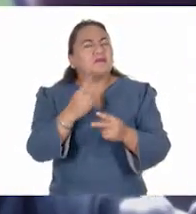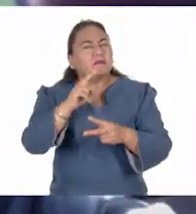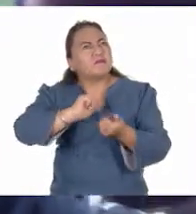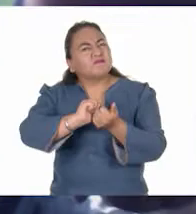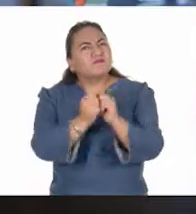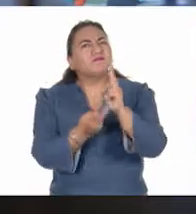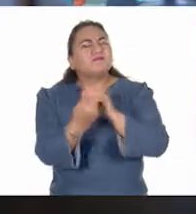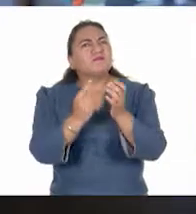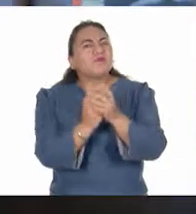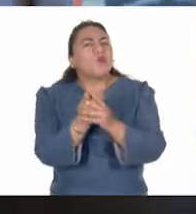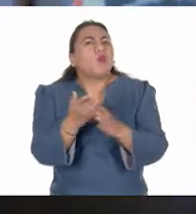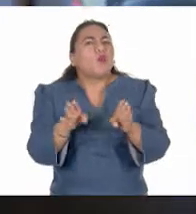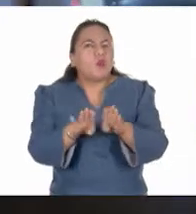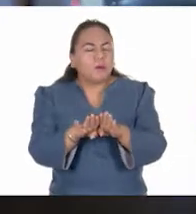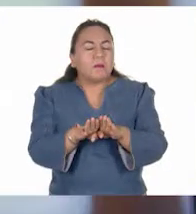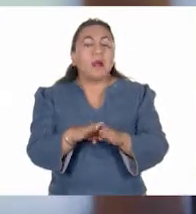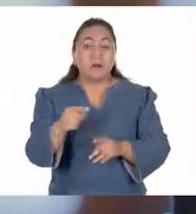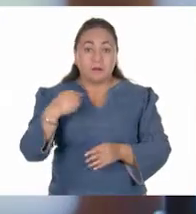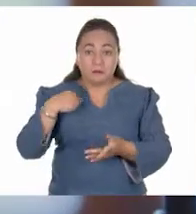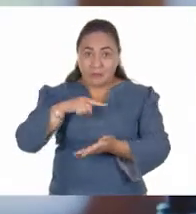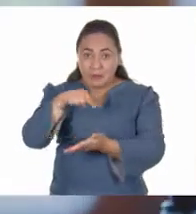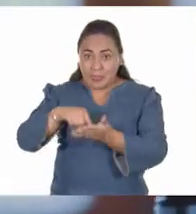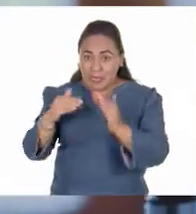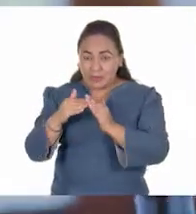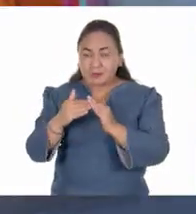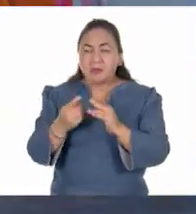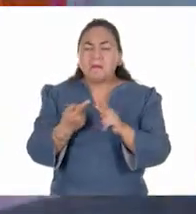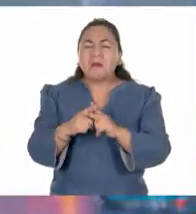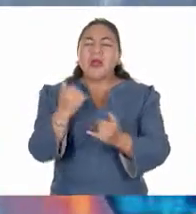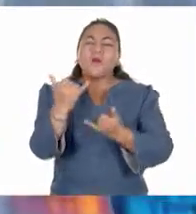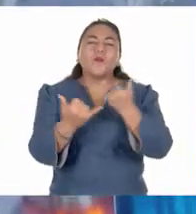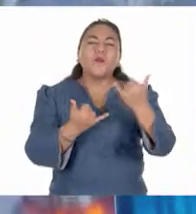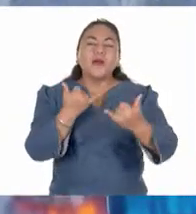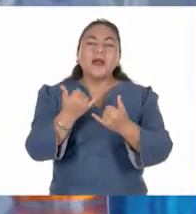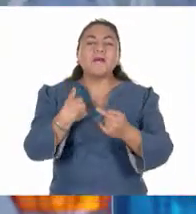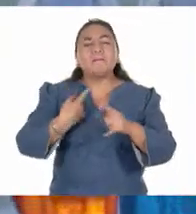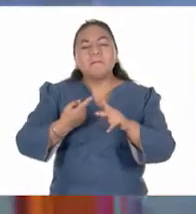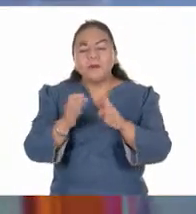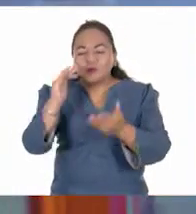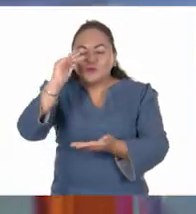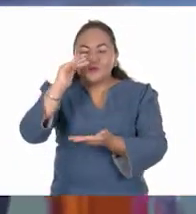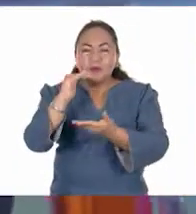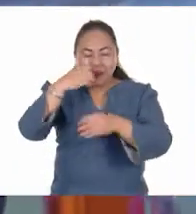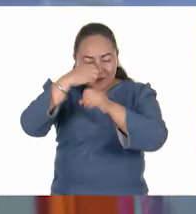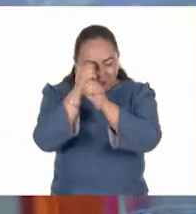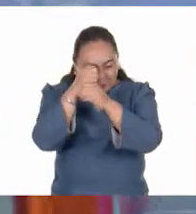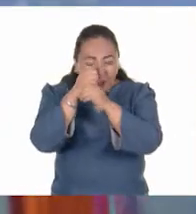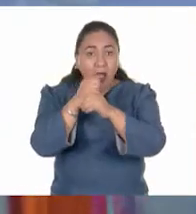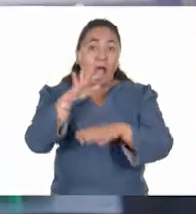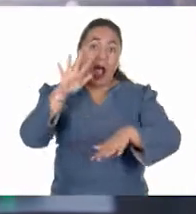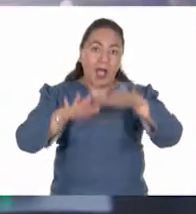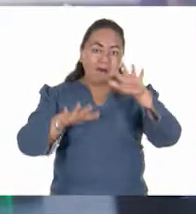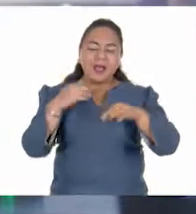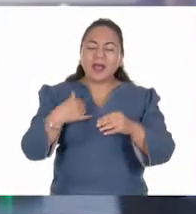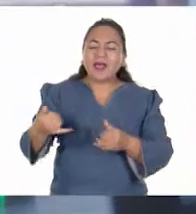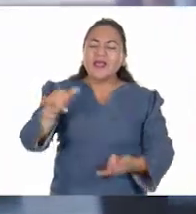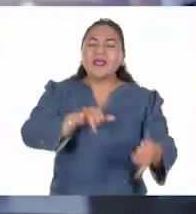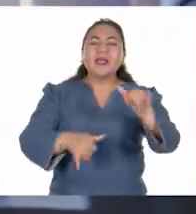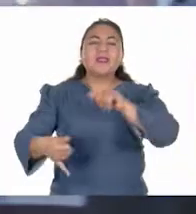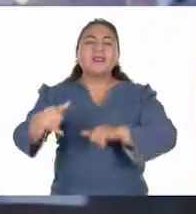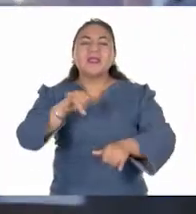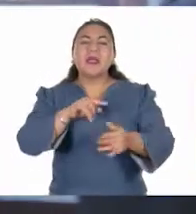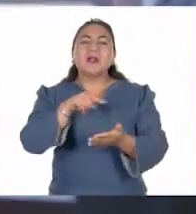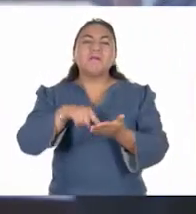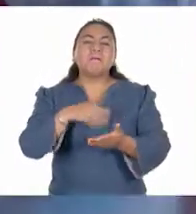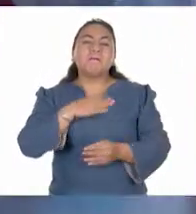pudiera crecer. En mi casa todo empezó con un juego, con mi pequeño microscopio. A veces mezclando cosas en el baño